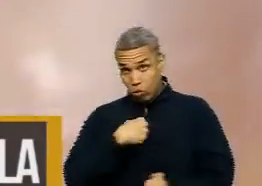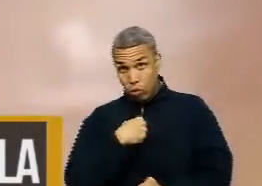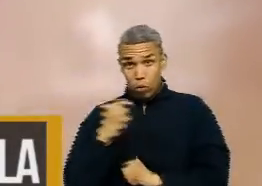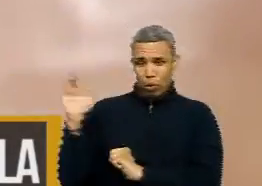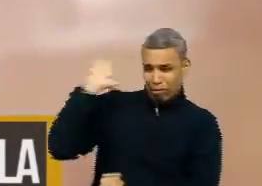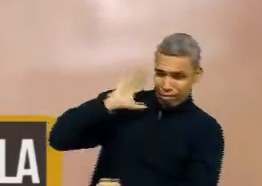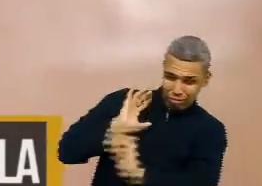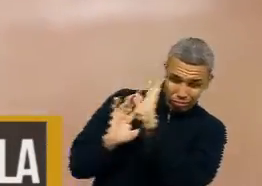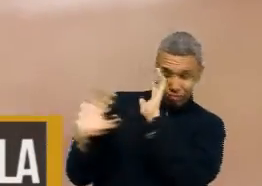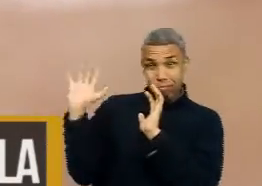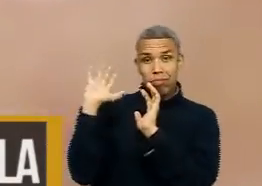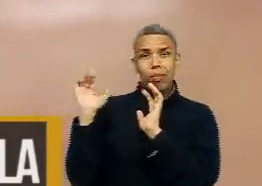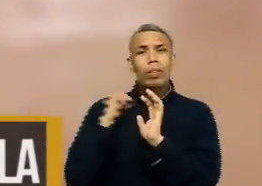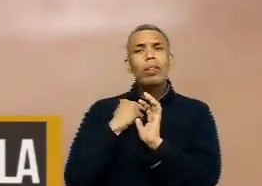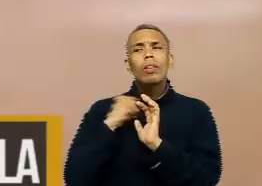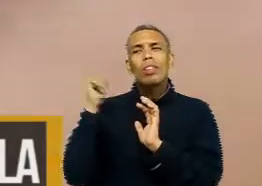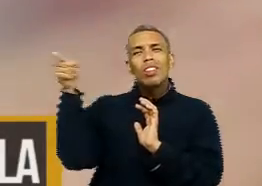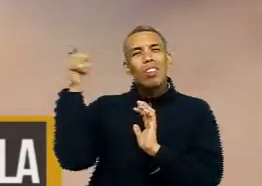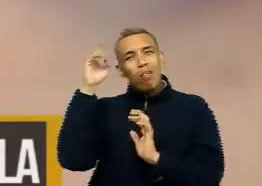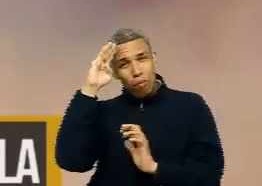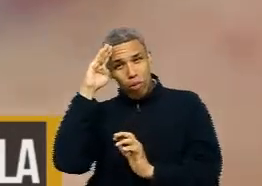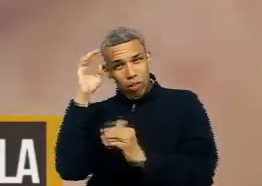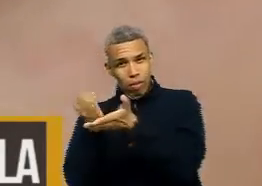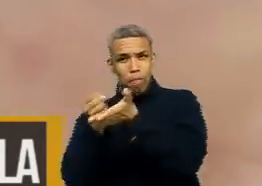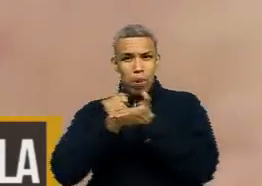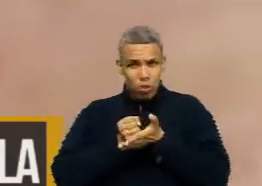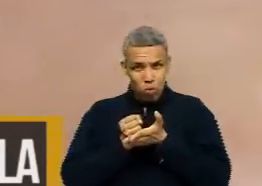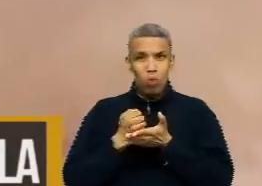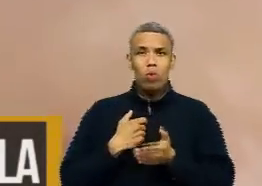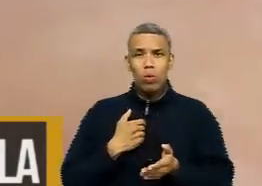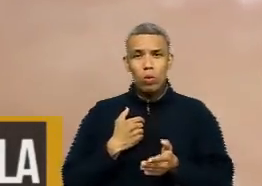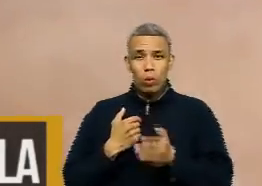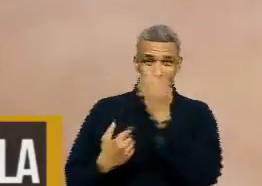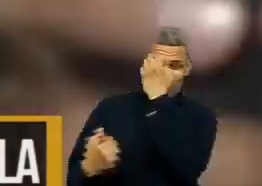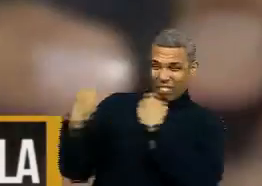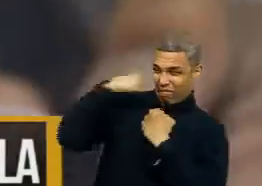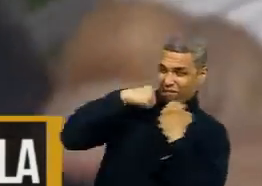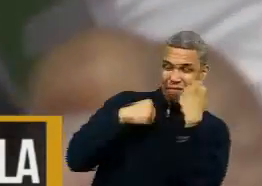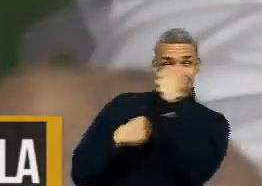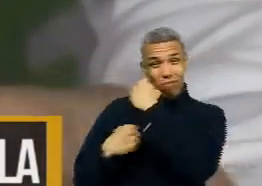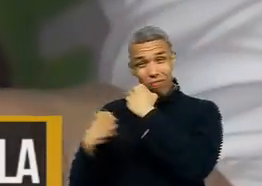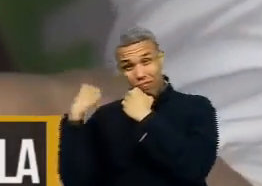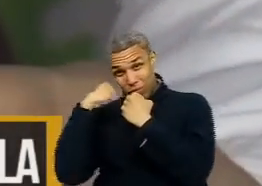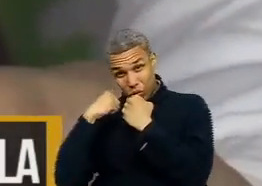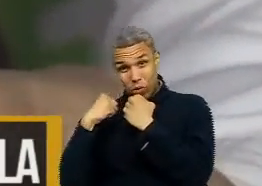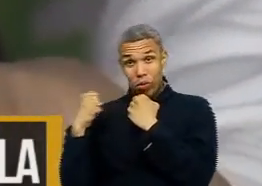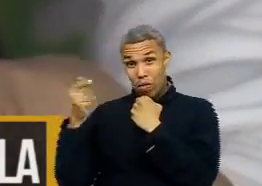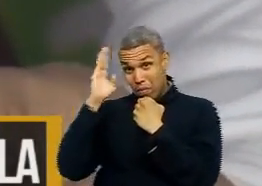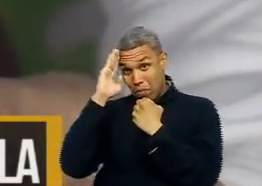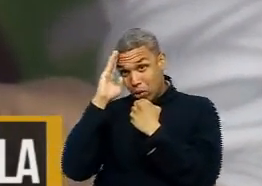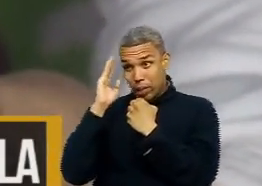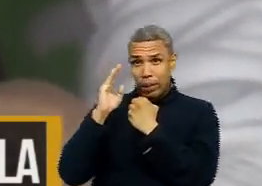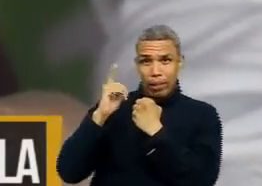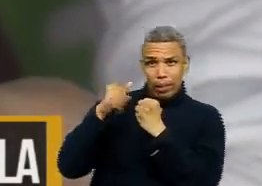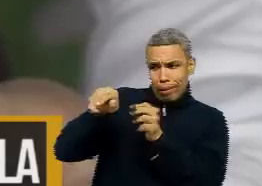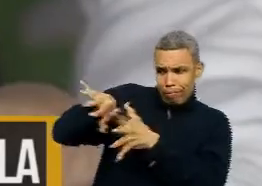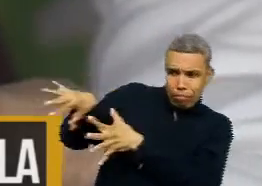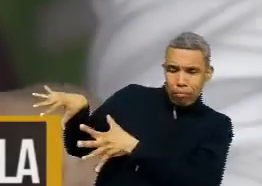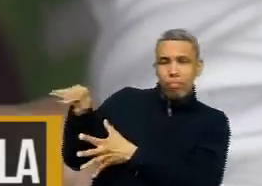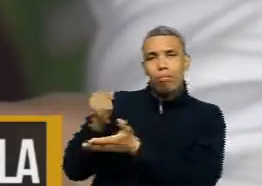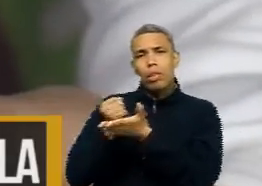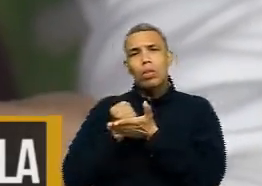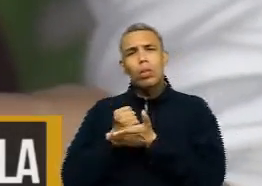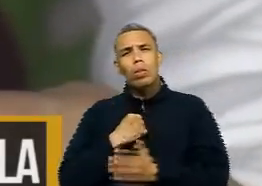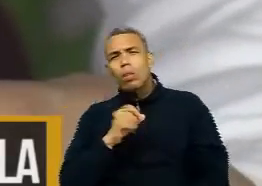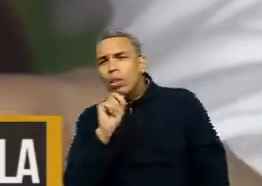y lo soltó, que me tenía toda presionada. ¿Esta persona la conoce usted? ¿Cómo fue? ¿Por qué estaba con usted la